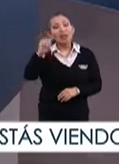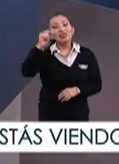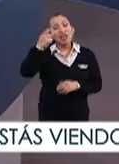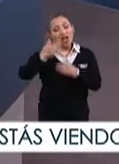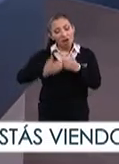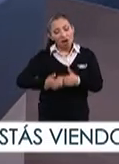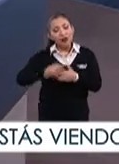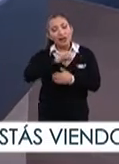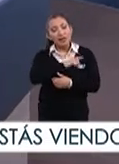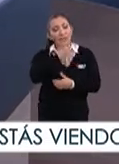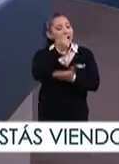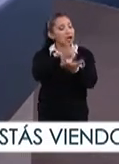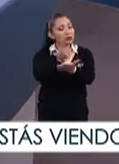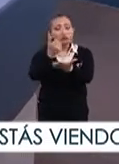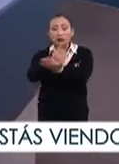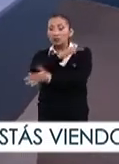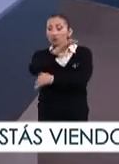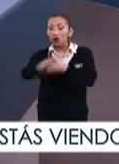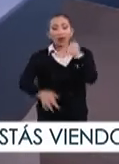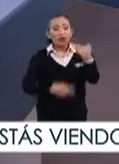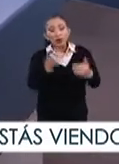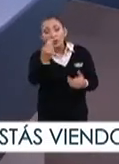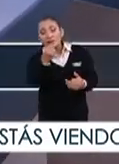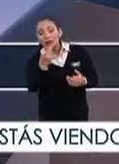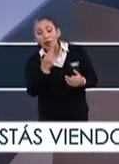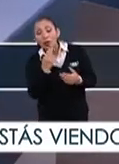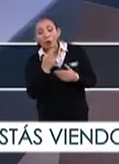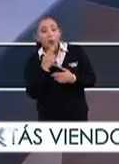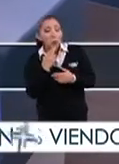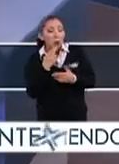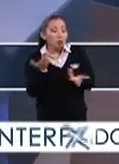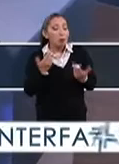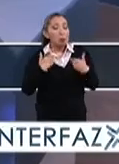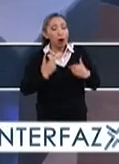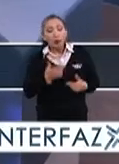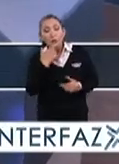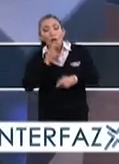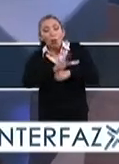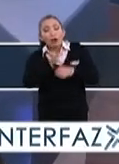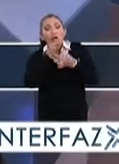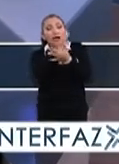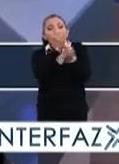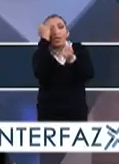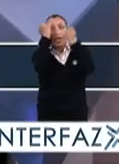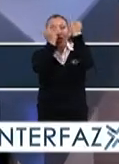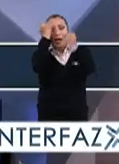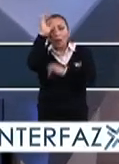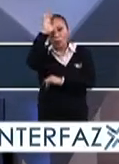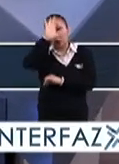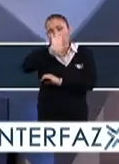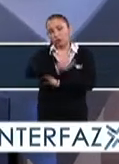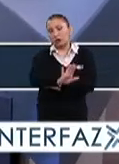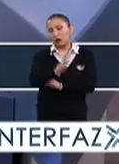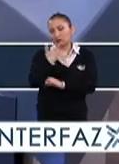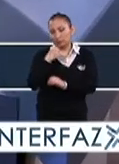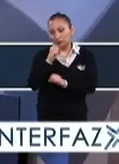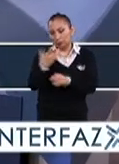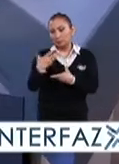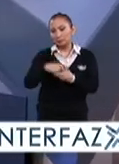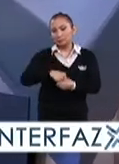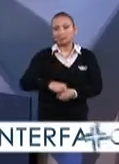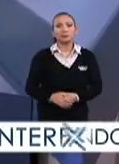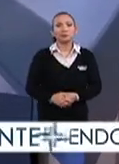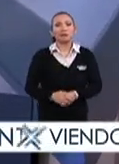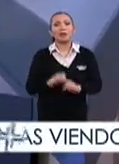al servicio de todo lo que sea útil para la humanidad. La conservación, la difusión y la creación de cultura son partes